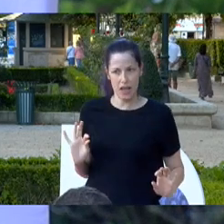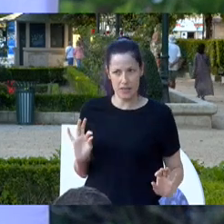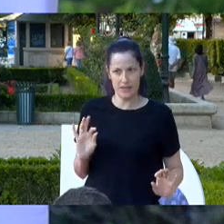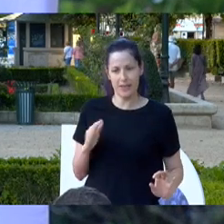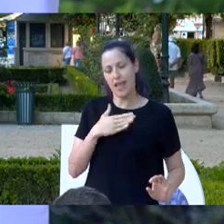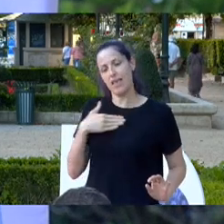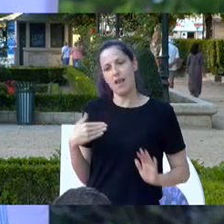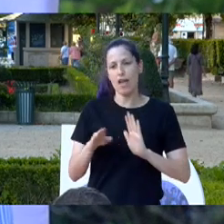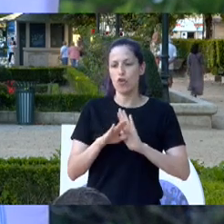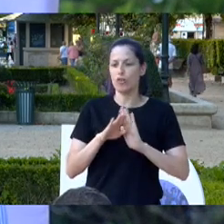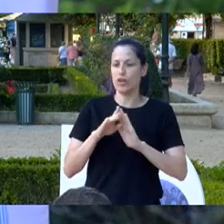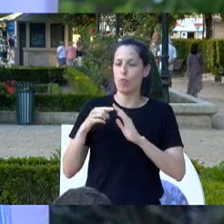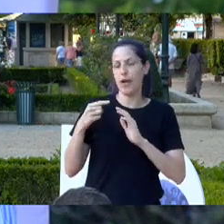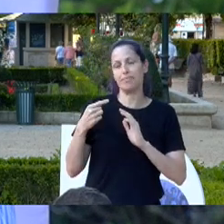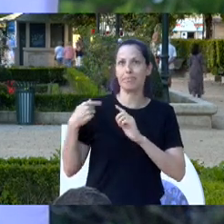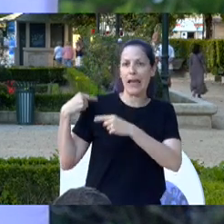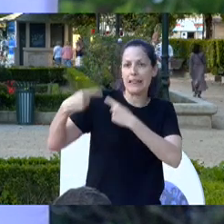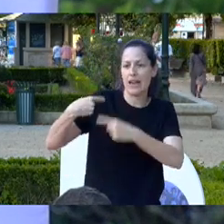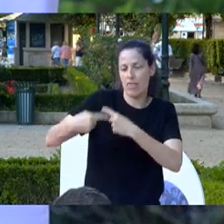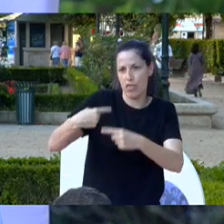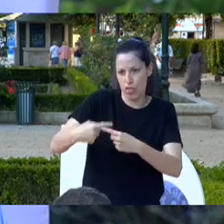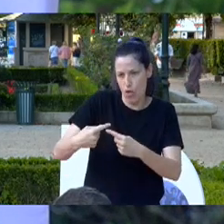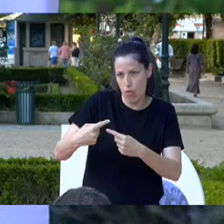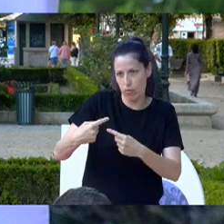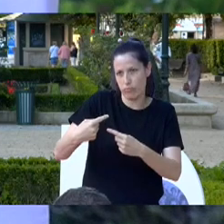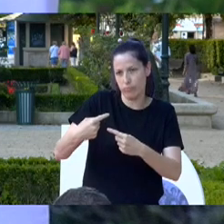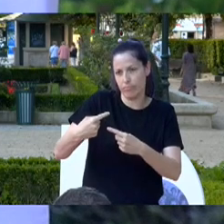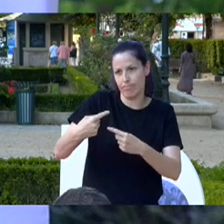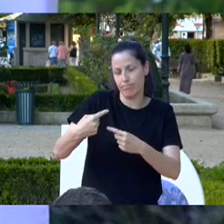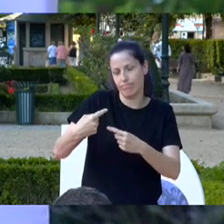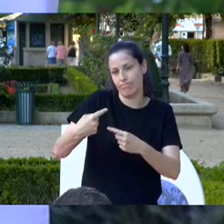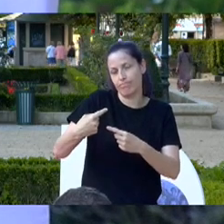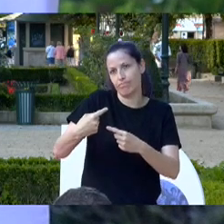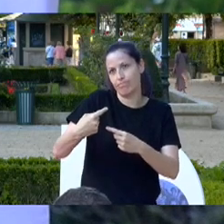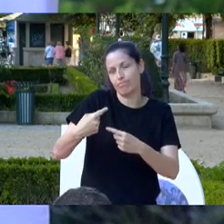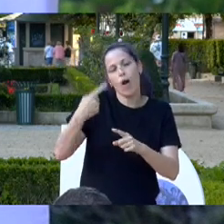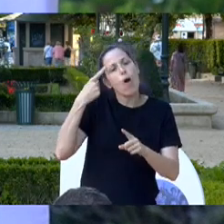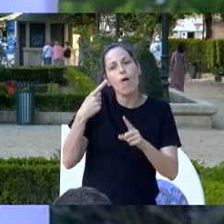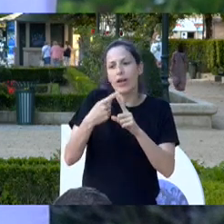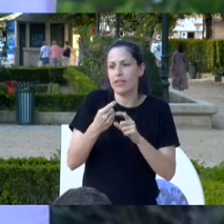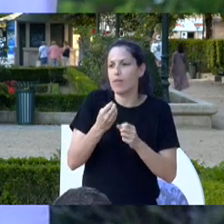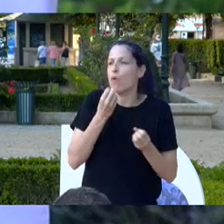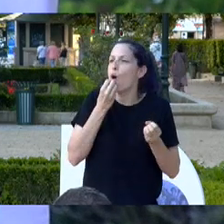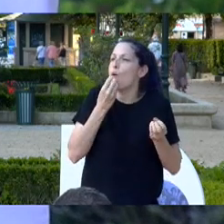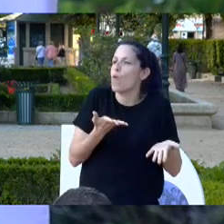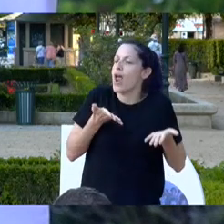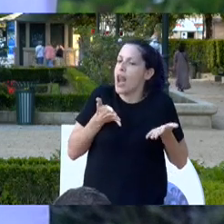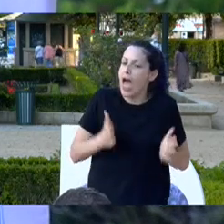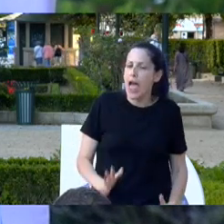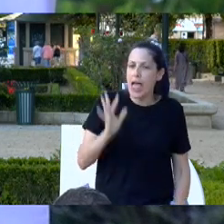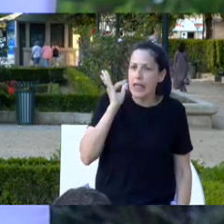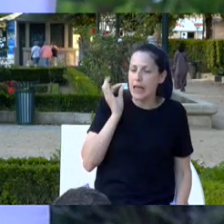coa tradición de formarse para ser boas fillas, boas esposas e boas nais.